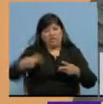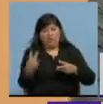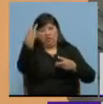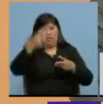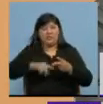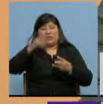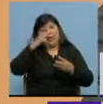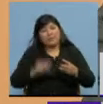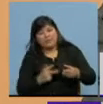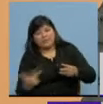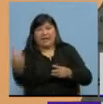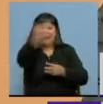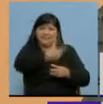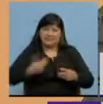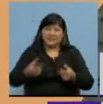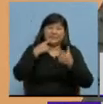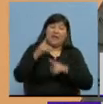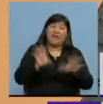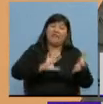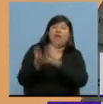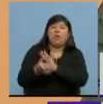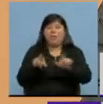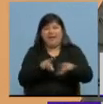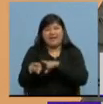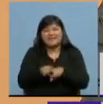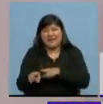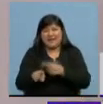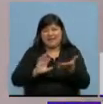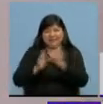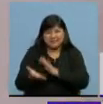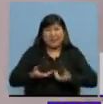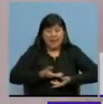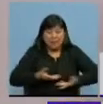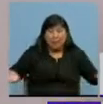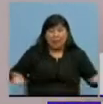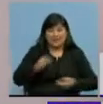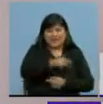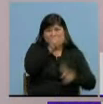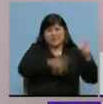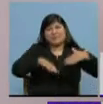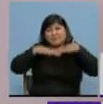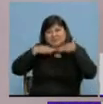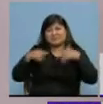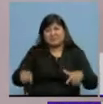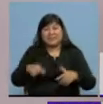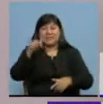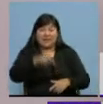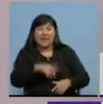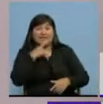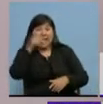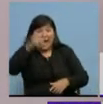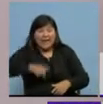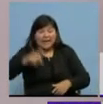algún simulacro de carrera. Exactamente, que es lo que también la gente espera, porque como se lo marcábamos recién a Guillermo, acá hay muchos